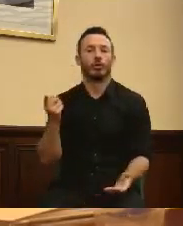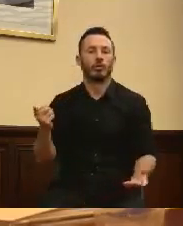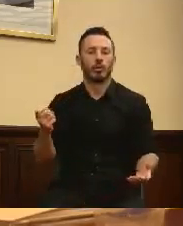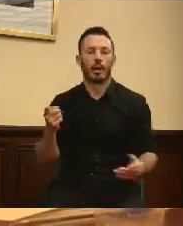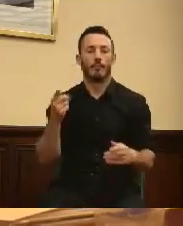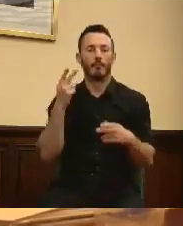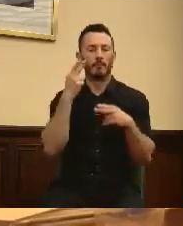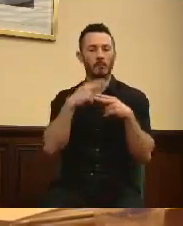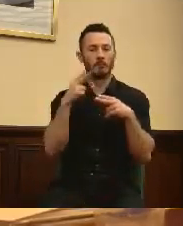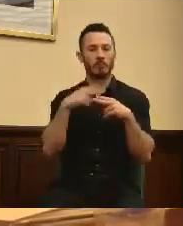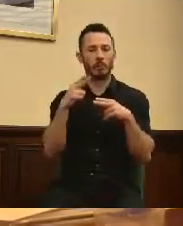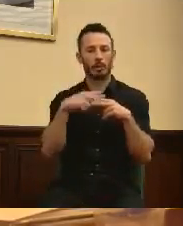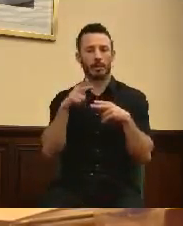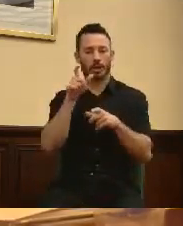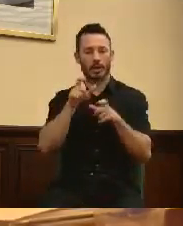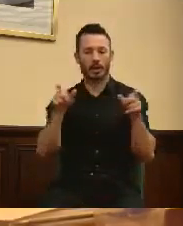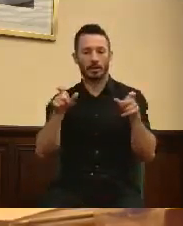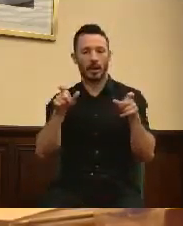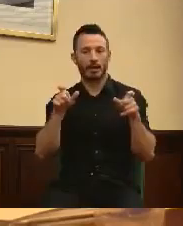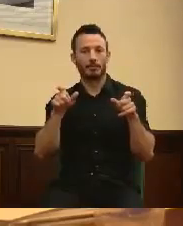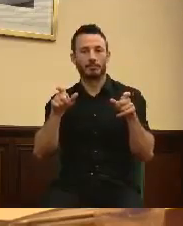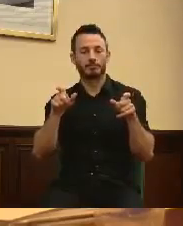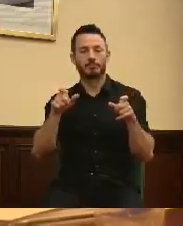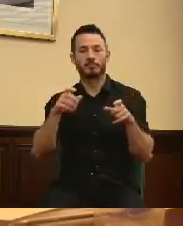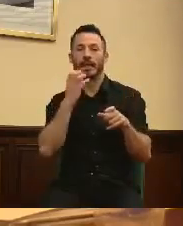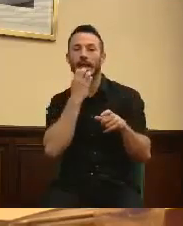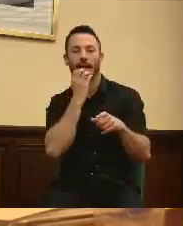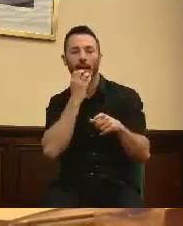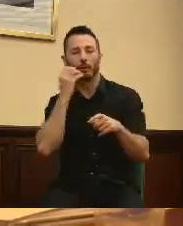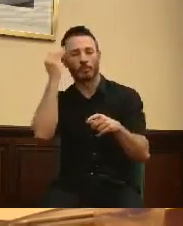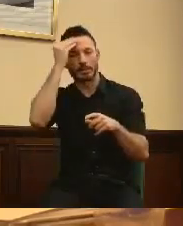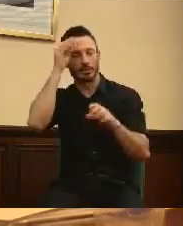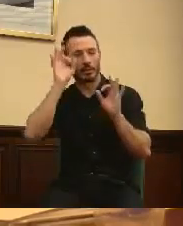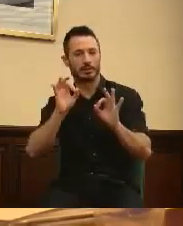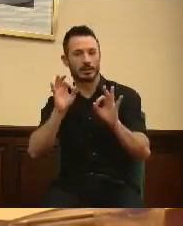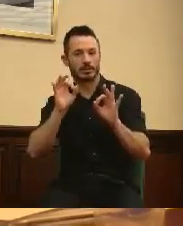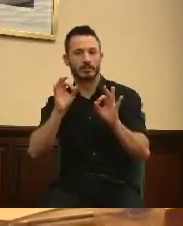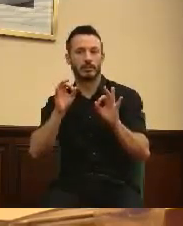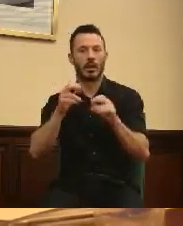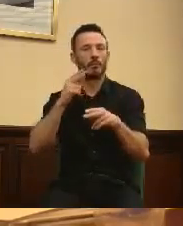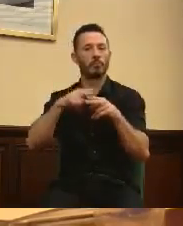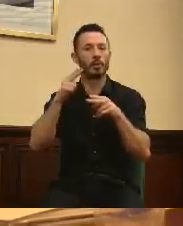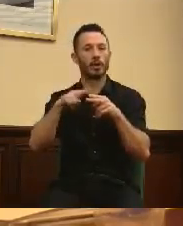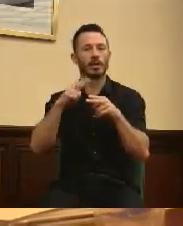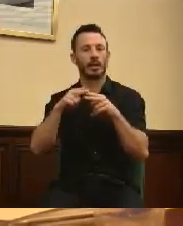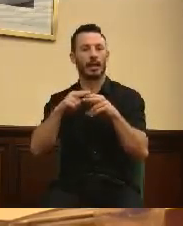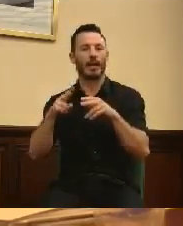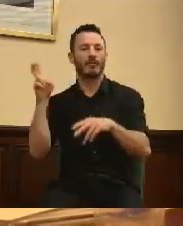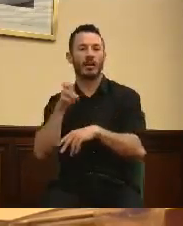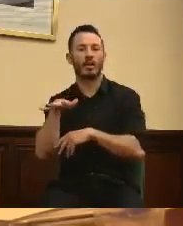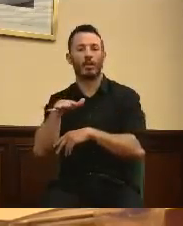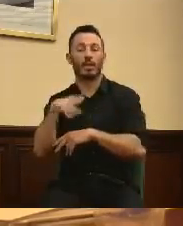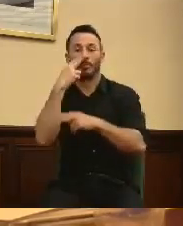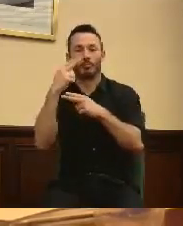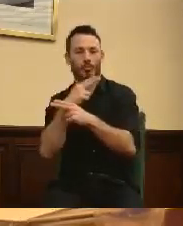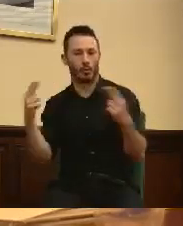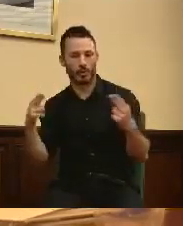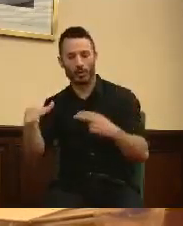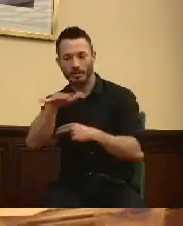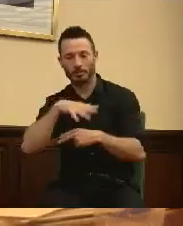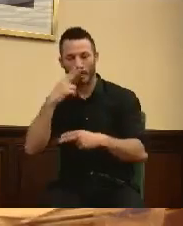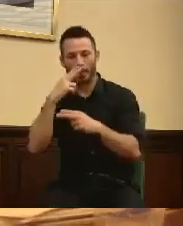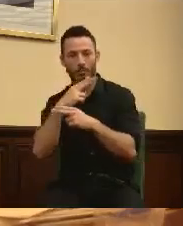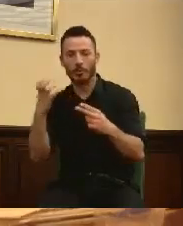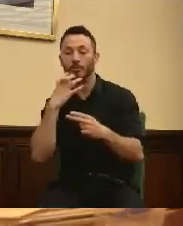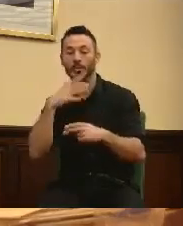de política que ya defendía el pensamiento griego, la política llevada desde lo público, incluso desde los espacios públicos,